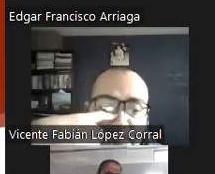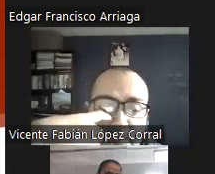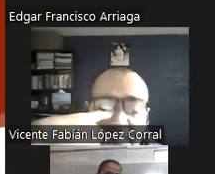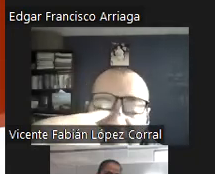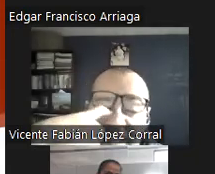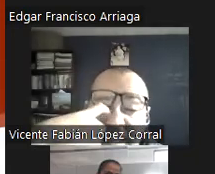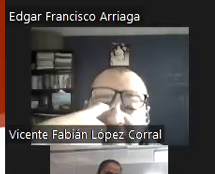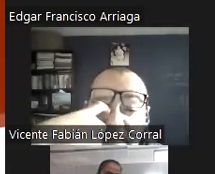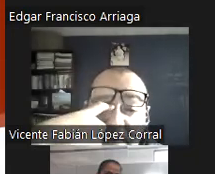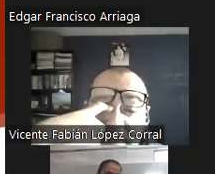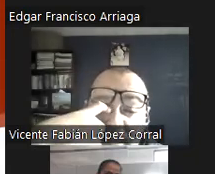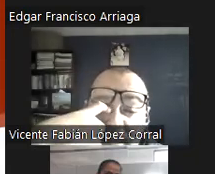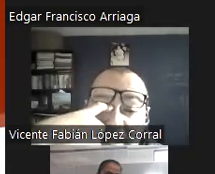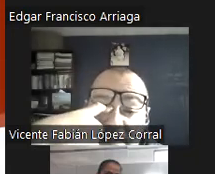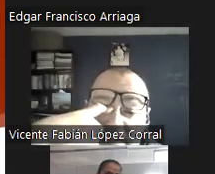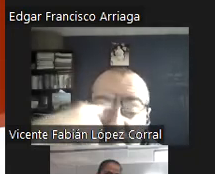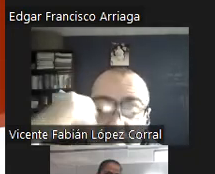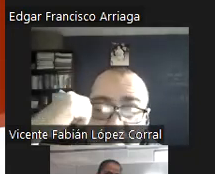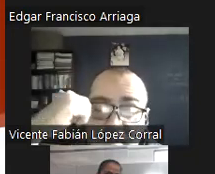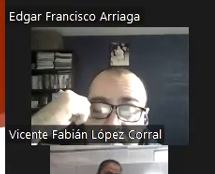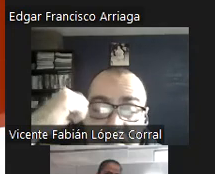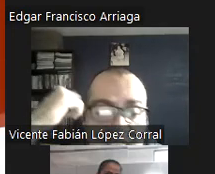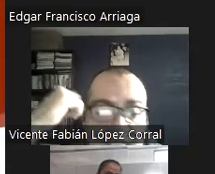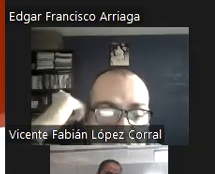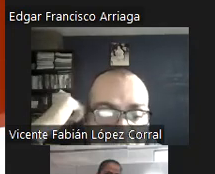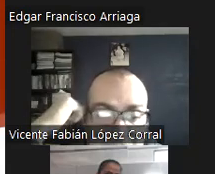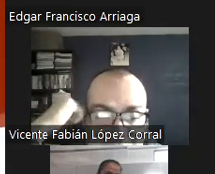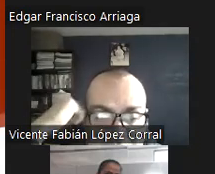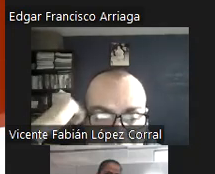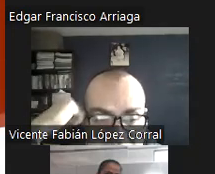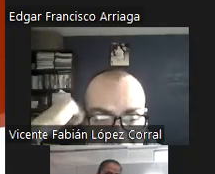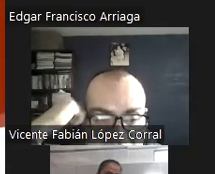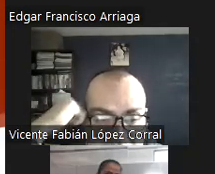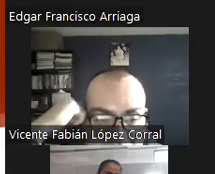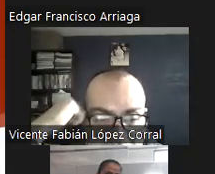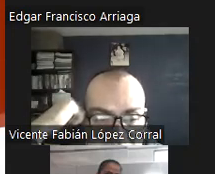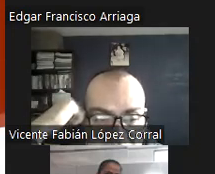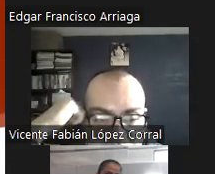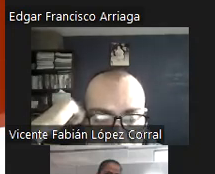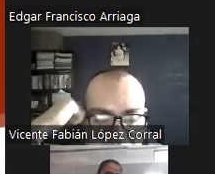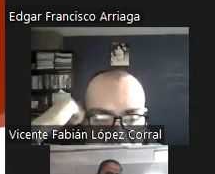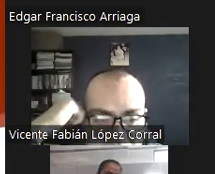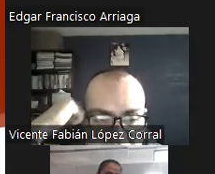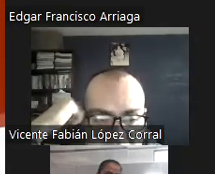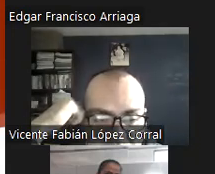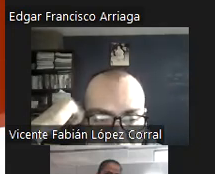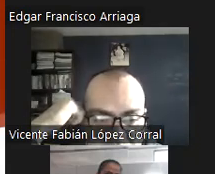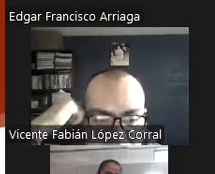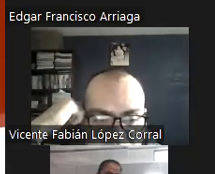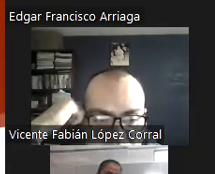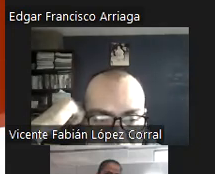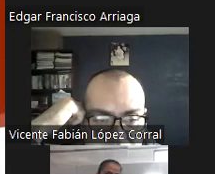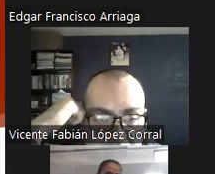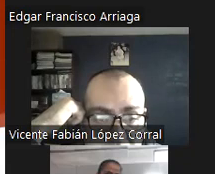litio sí le llegan a preguntar de litio Me parece que China y no estoy canción